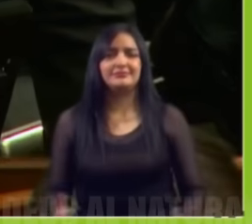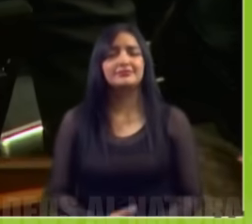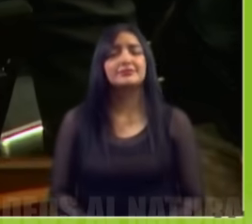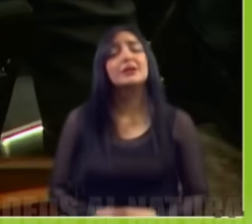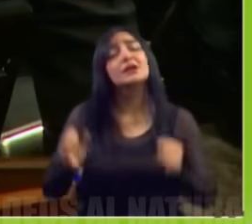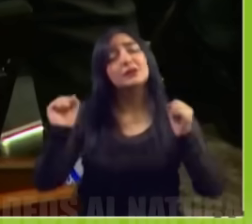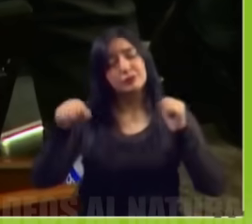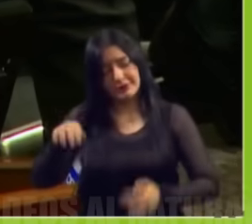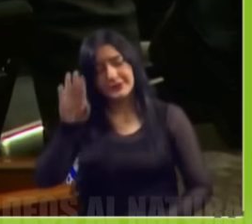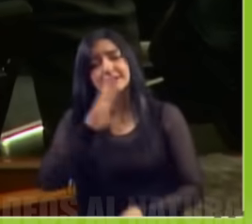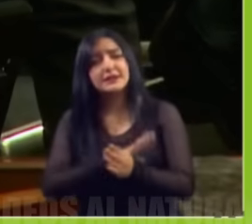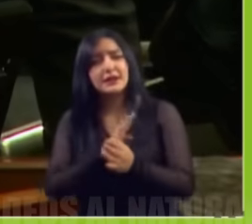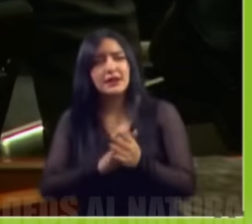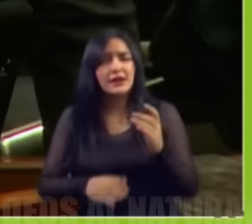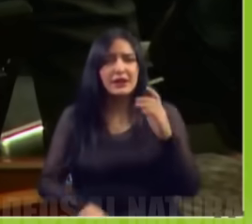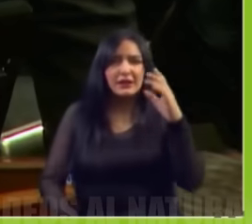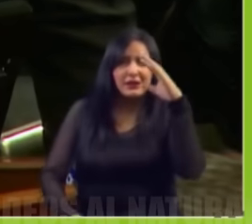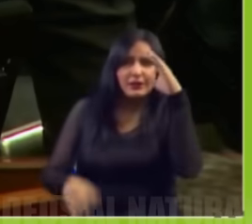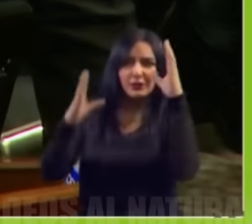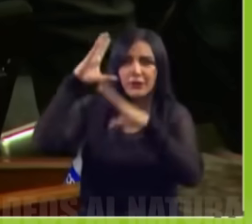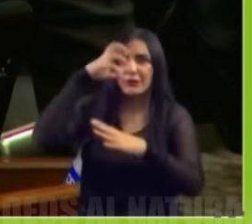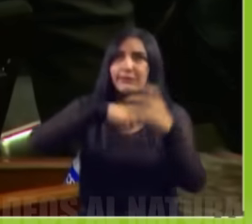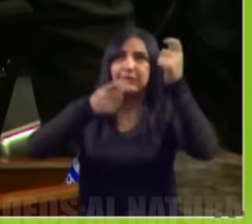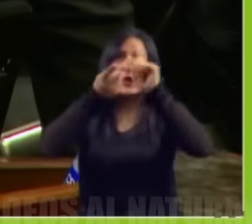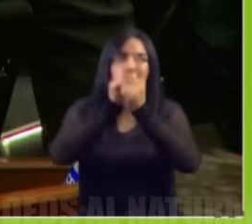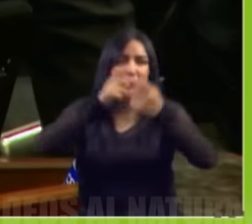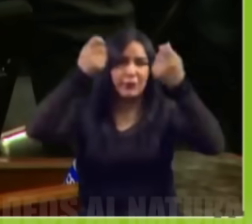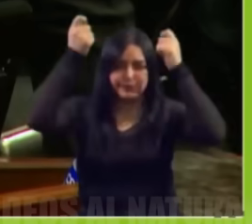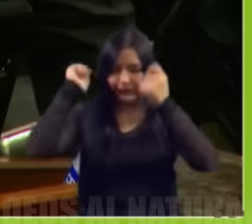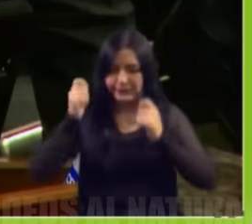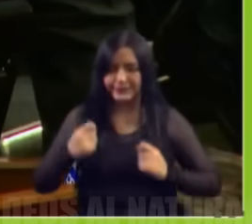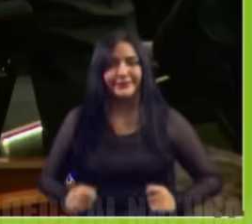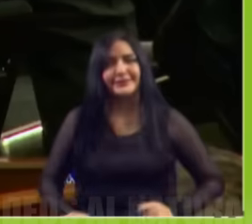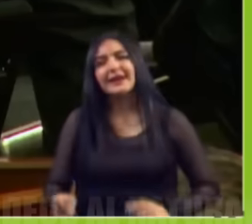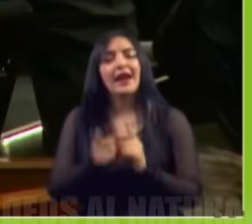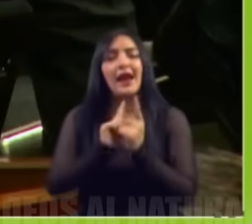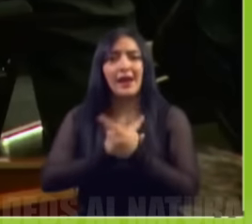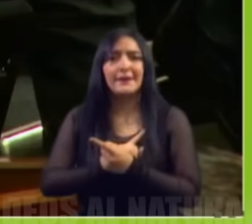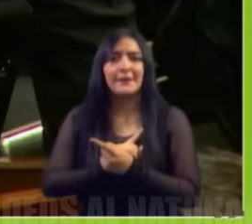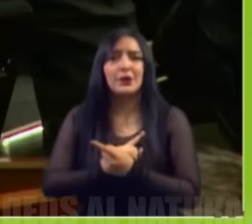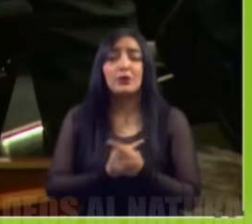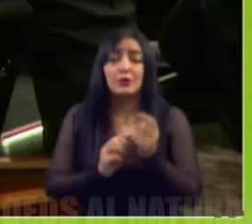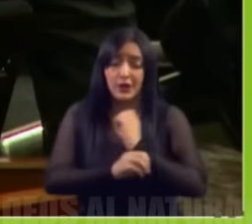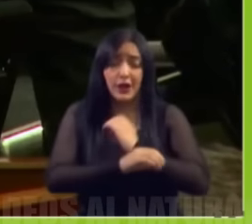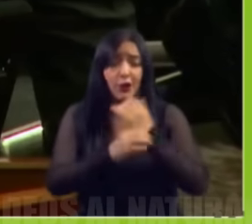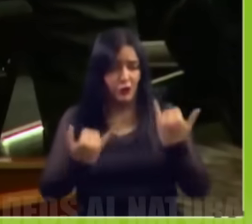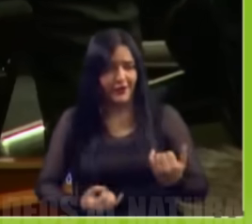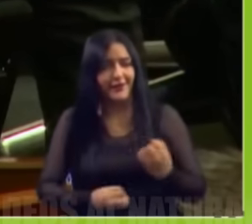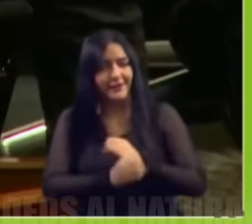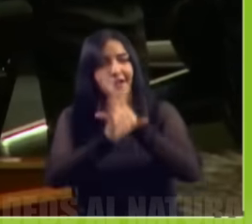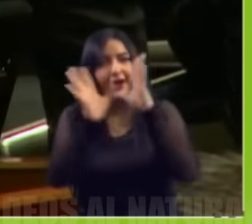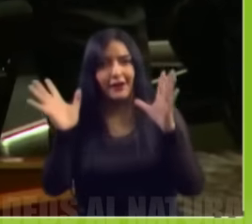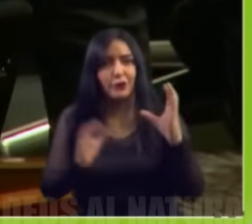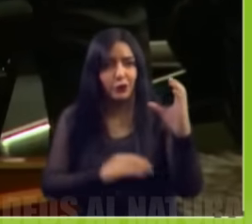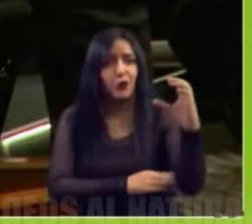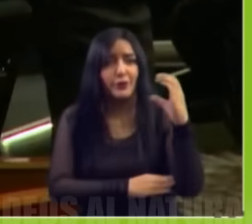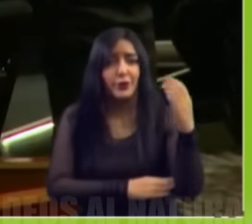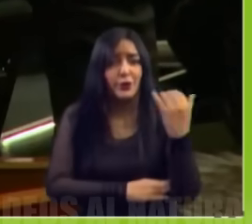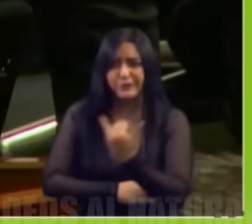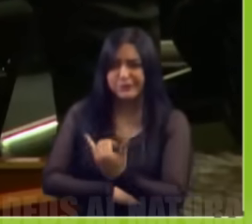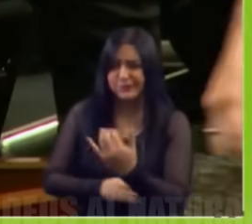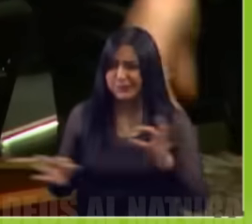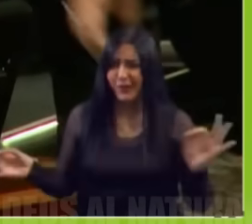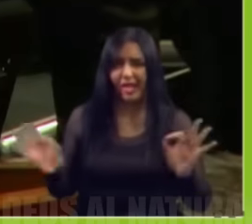seguir disfrazando de cambio, pero si algo hoy tenemos claro en Colombia es que aquí no hay ningún